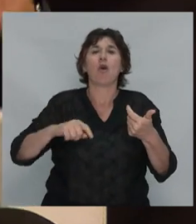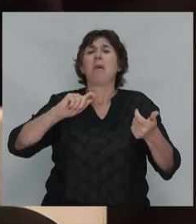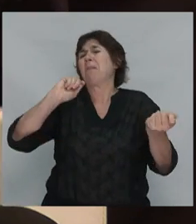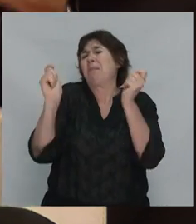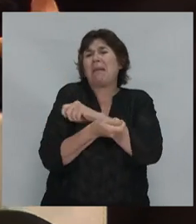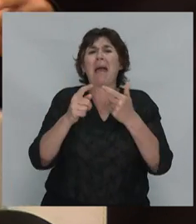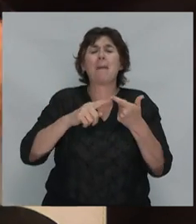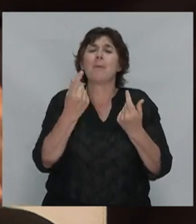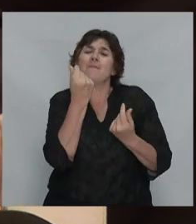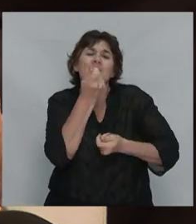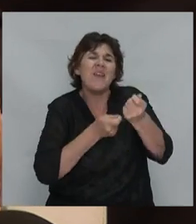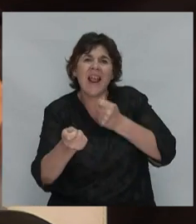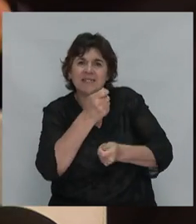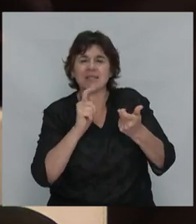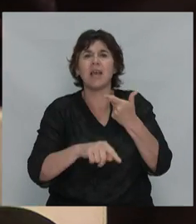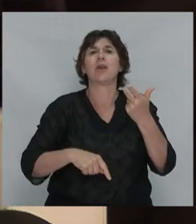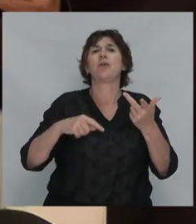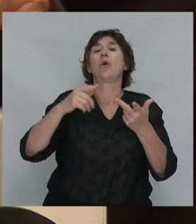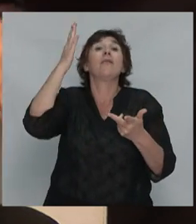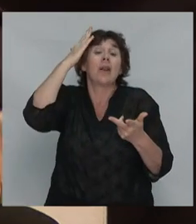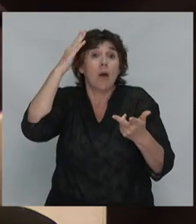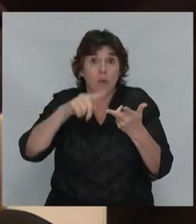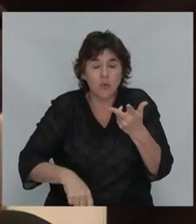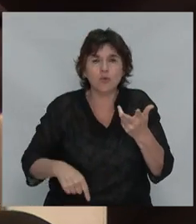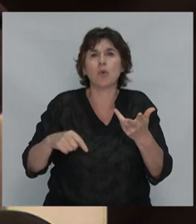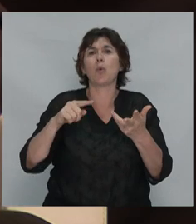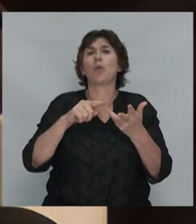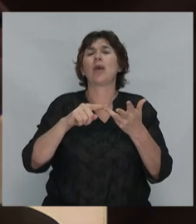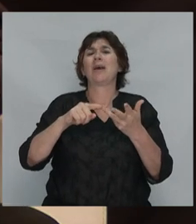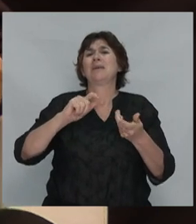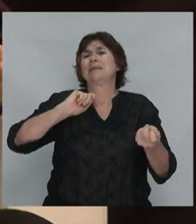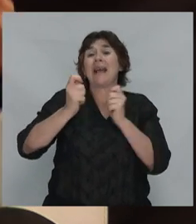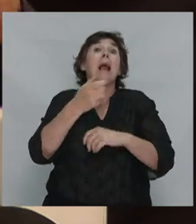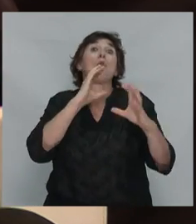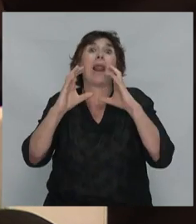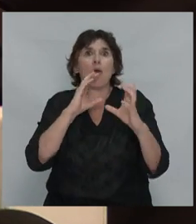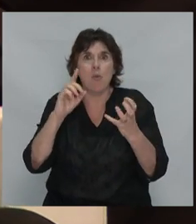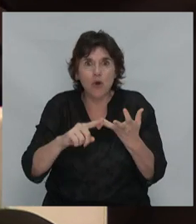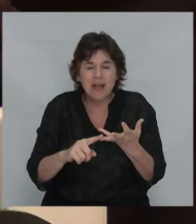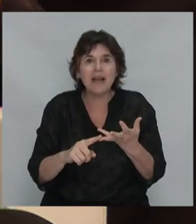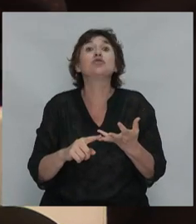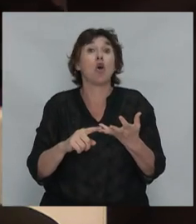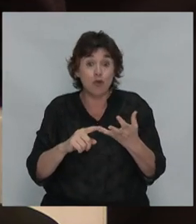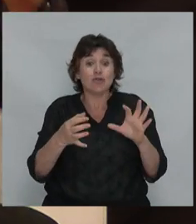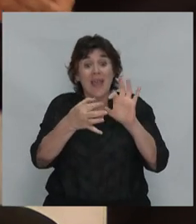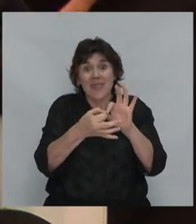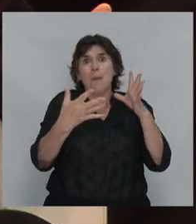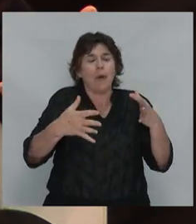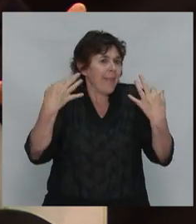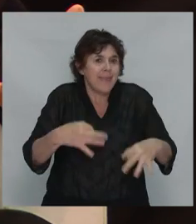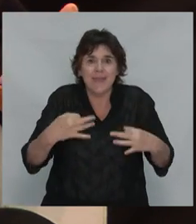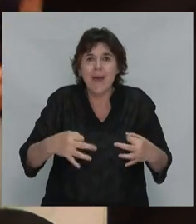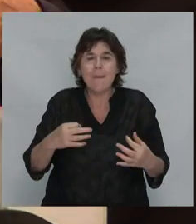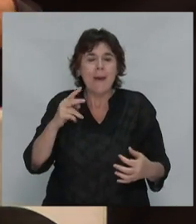el ámbito financiero en el ámbito de la cultura en el ámbito de la comunicación la democracia tiene que